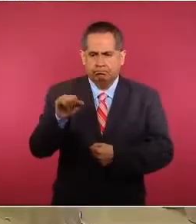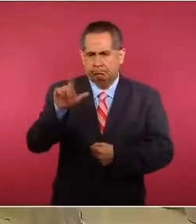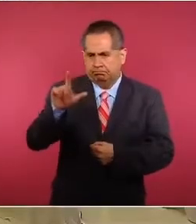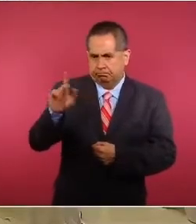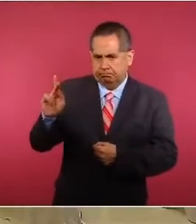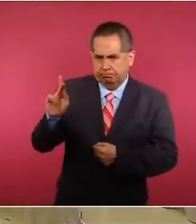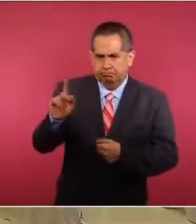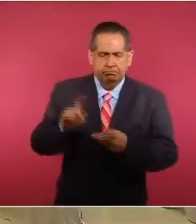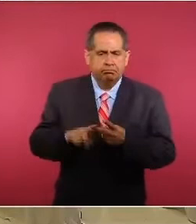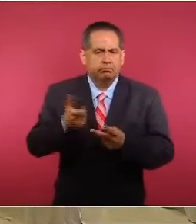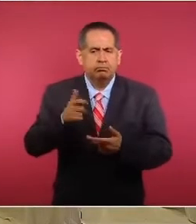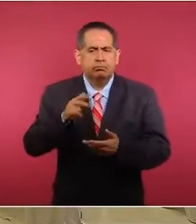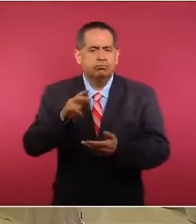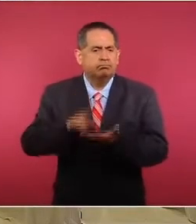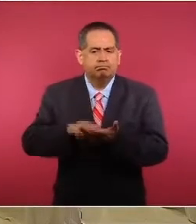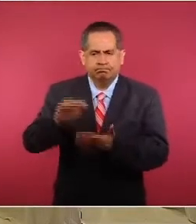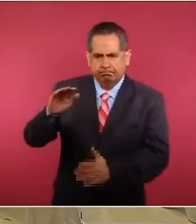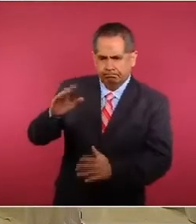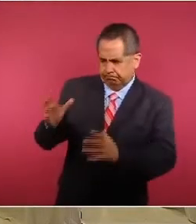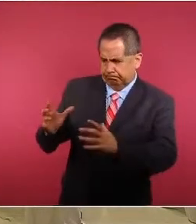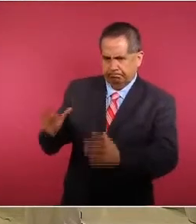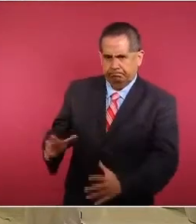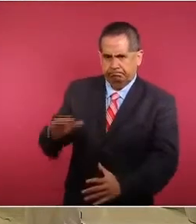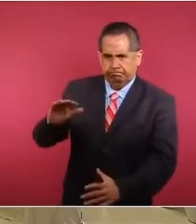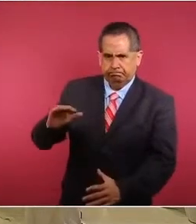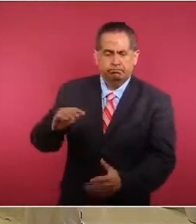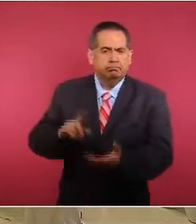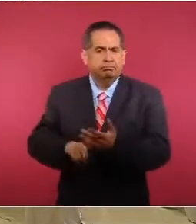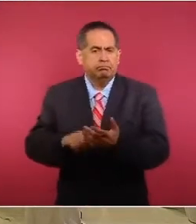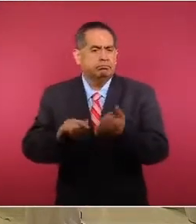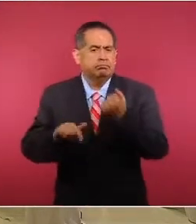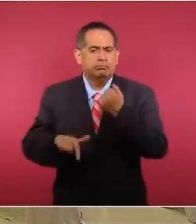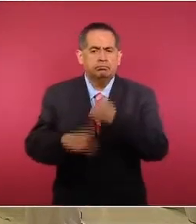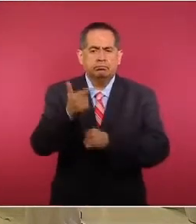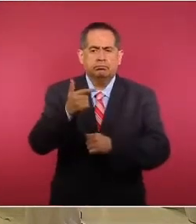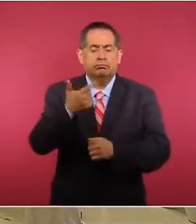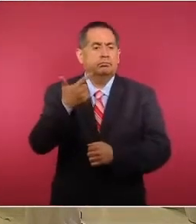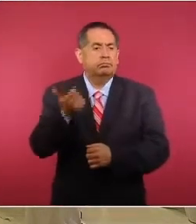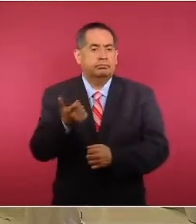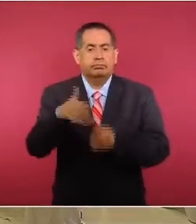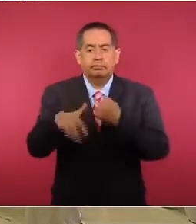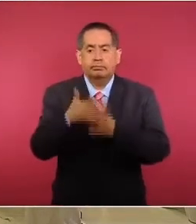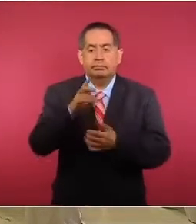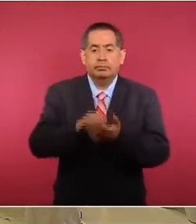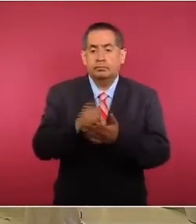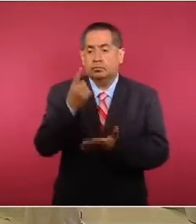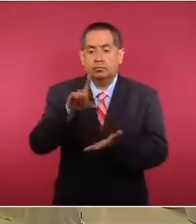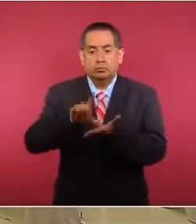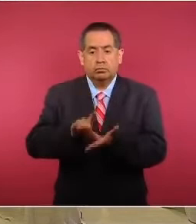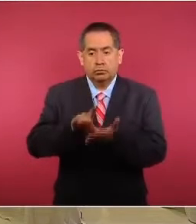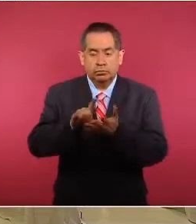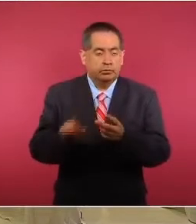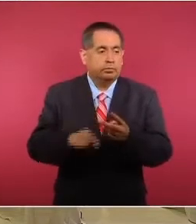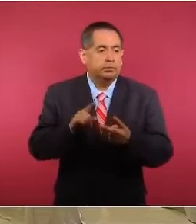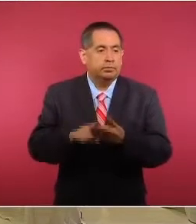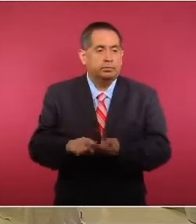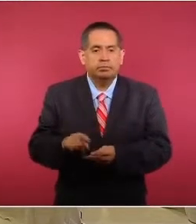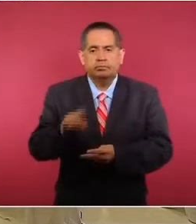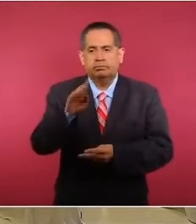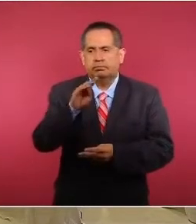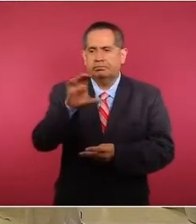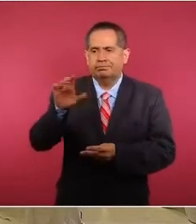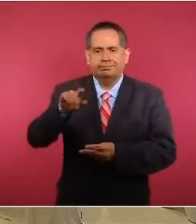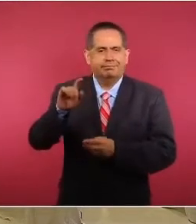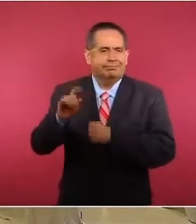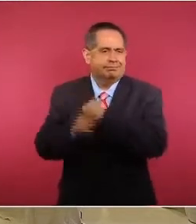el precio para tanques estacionarios en 12 pesos 15 centavos por litro en Los Cabos, Baja California,